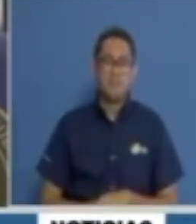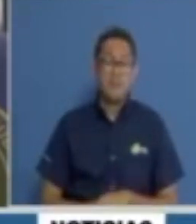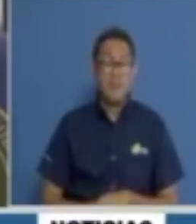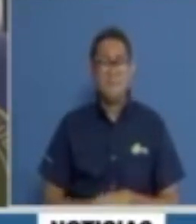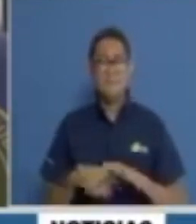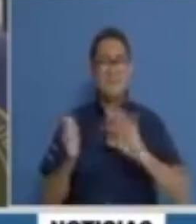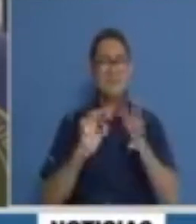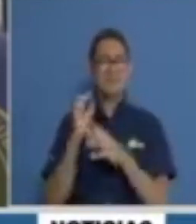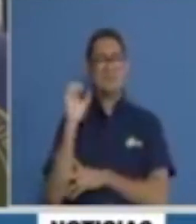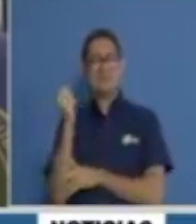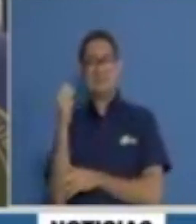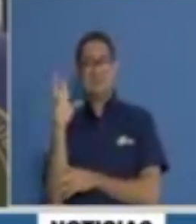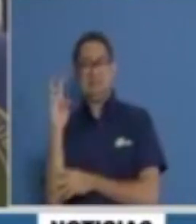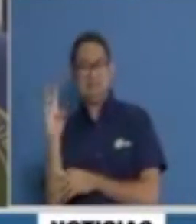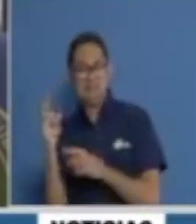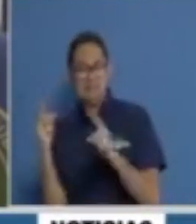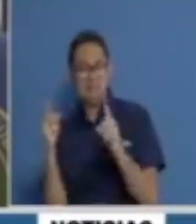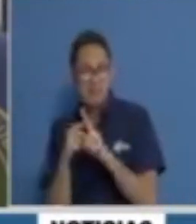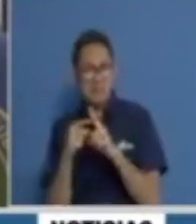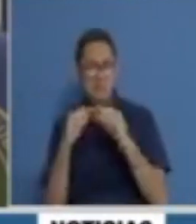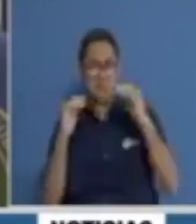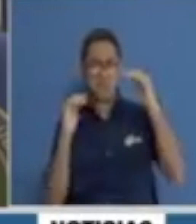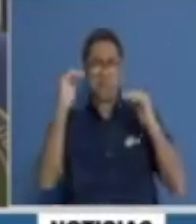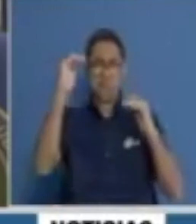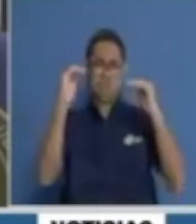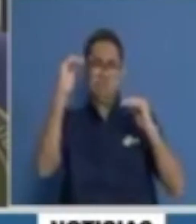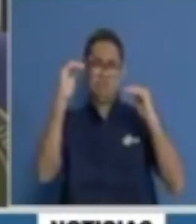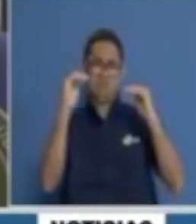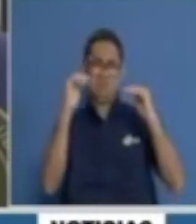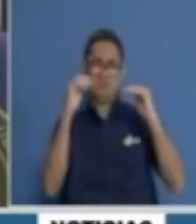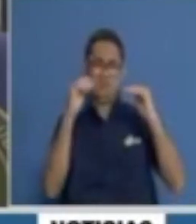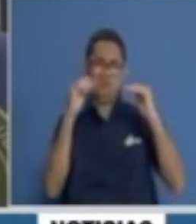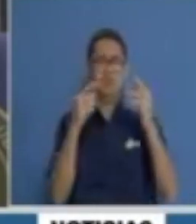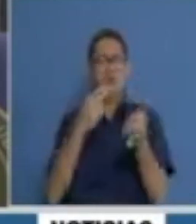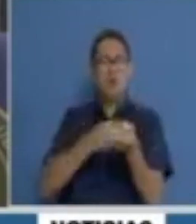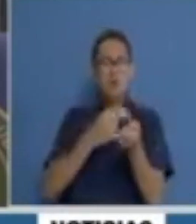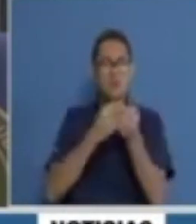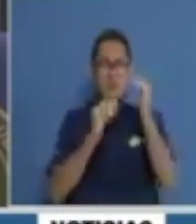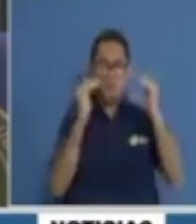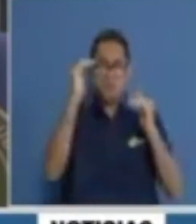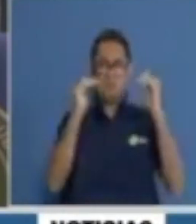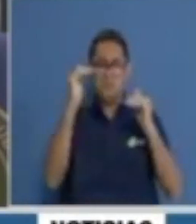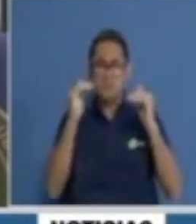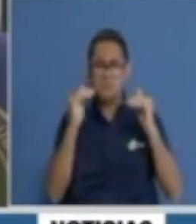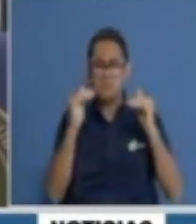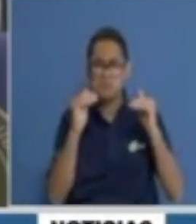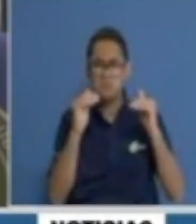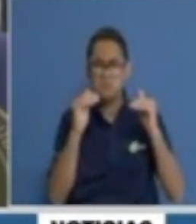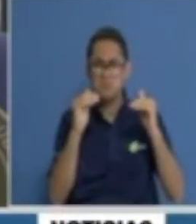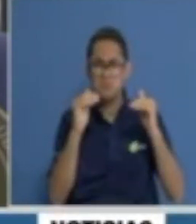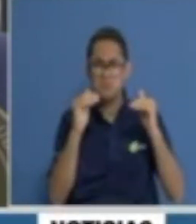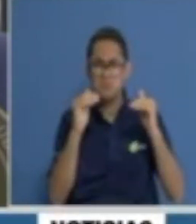entre 16.000 a 115.000 casos, en hospitalizaciones entre 130 y 2.479,